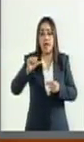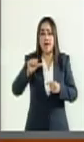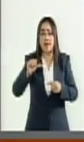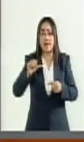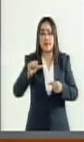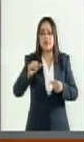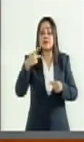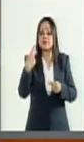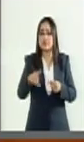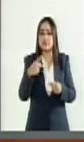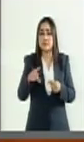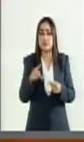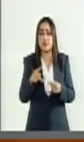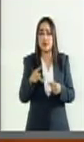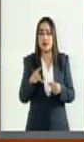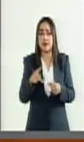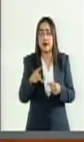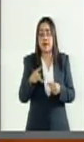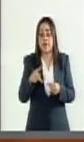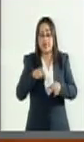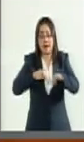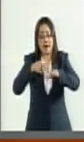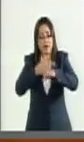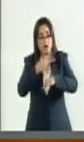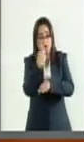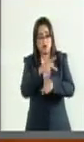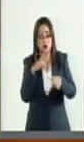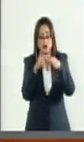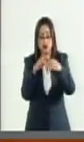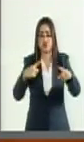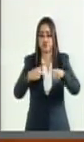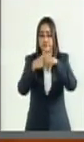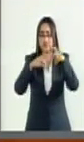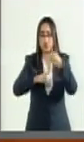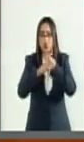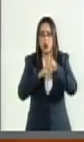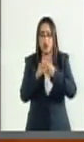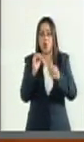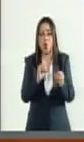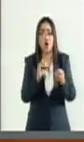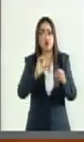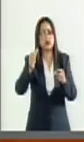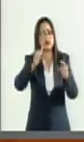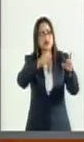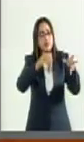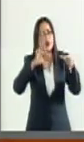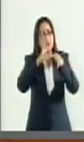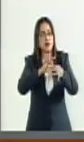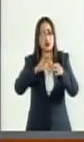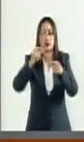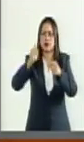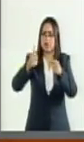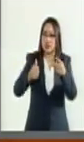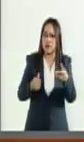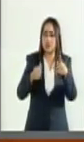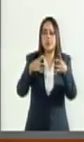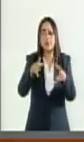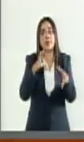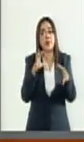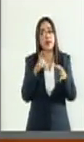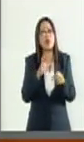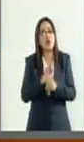estados y sus servidores públicos, o entre los OPLES y sus trabajadoras,